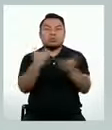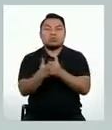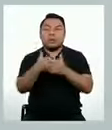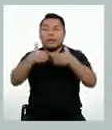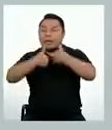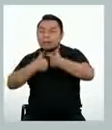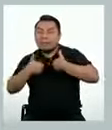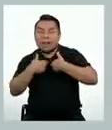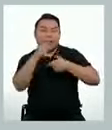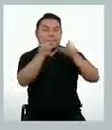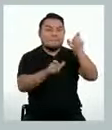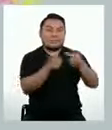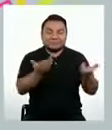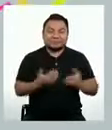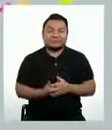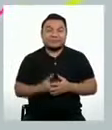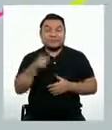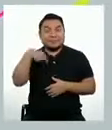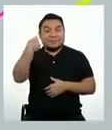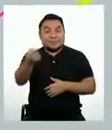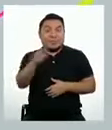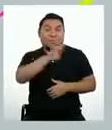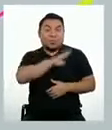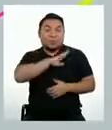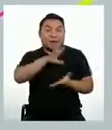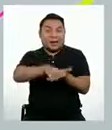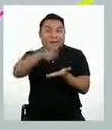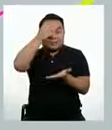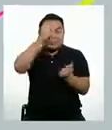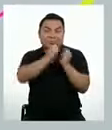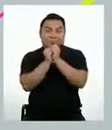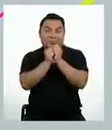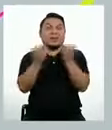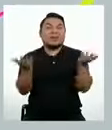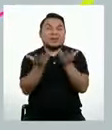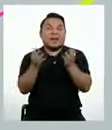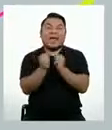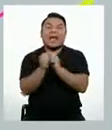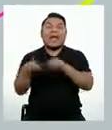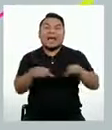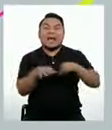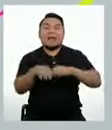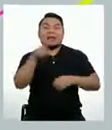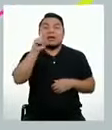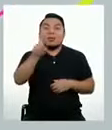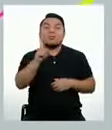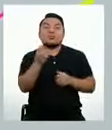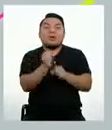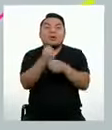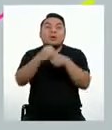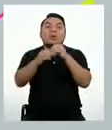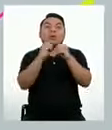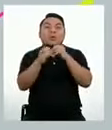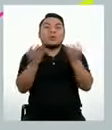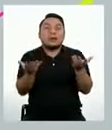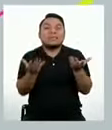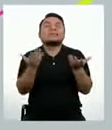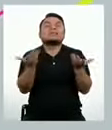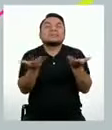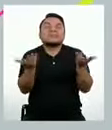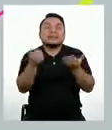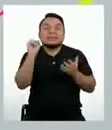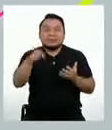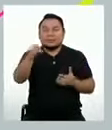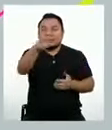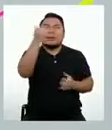seres vivos. Te invitamos este jueves para seguir aprendiendo juntos. Esta vez haremos una obra de arte. Sí, daremos